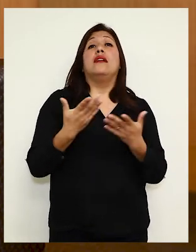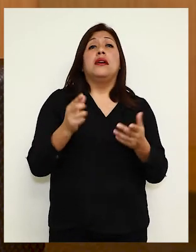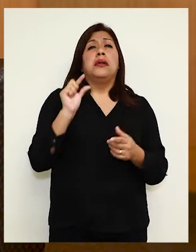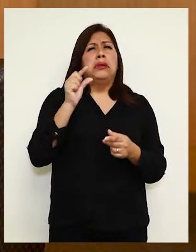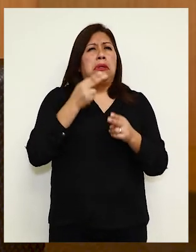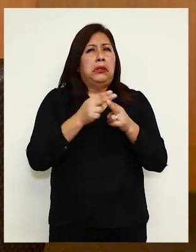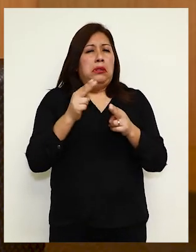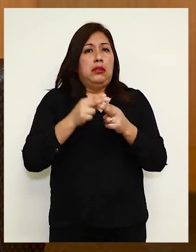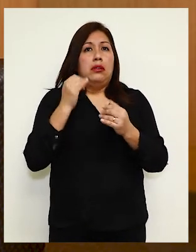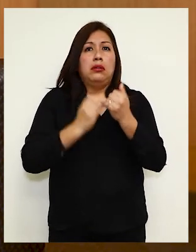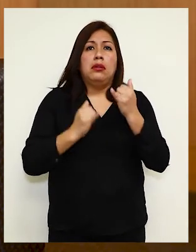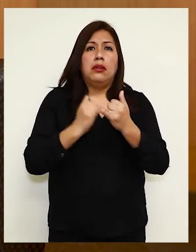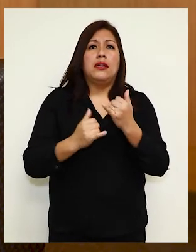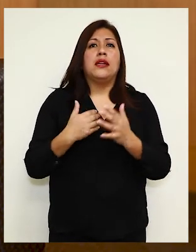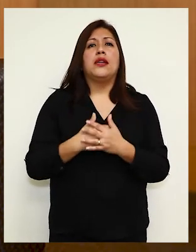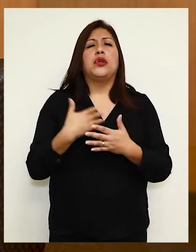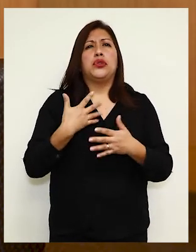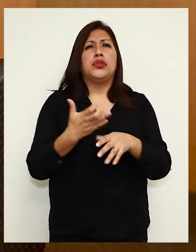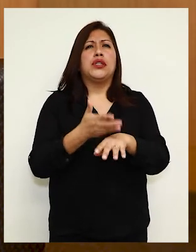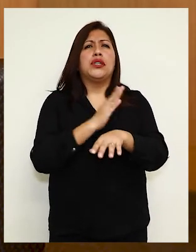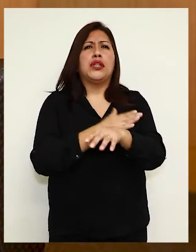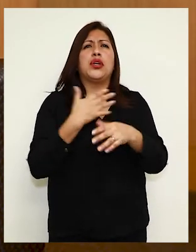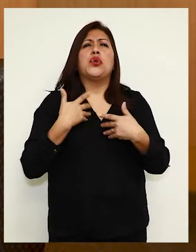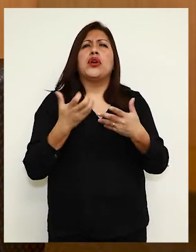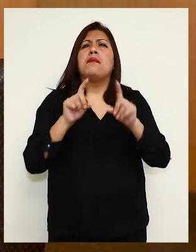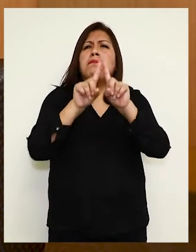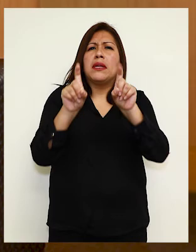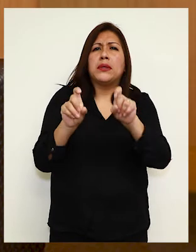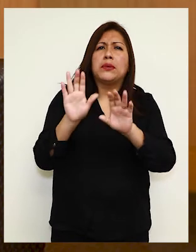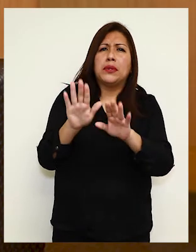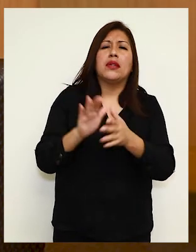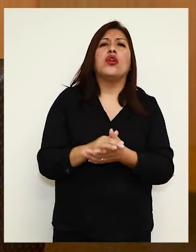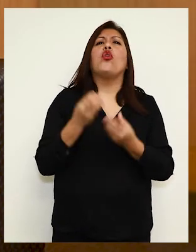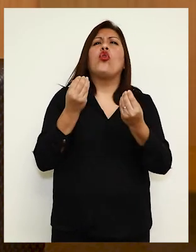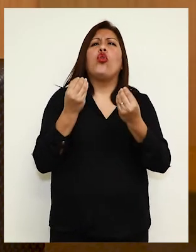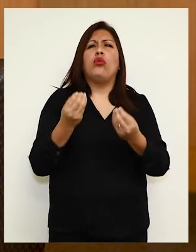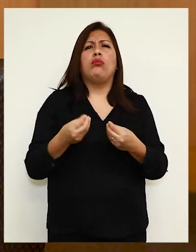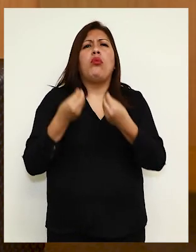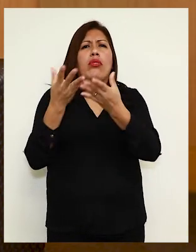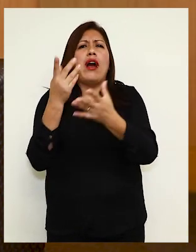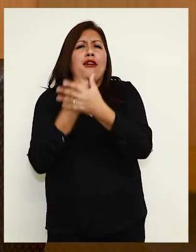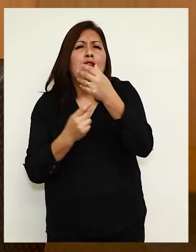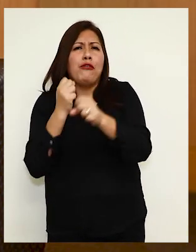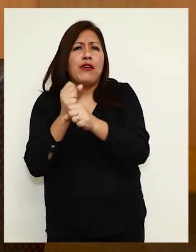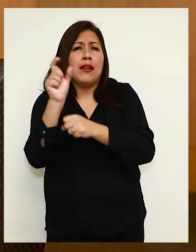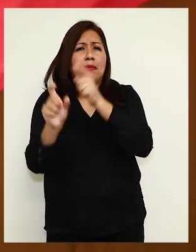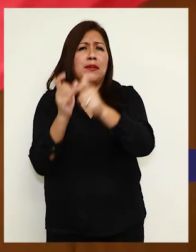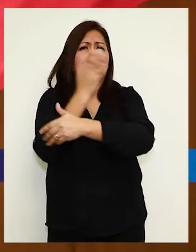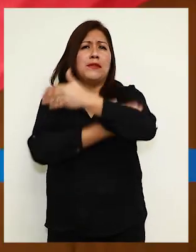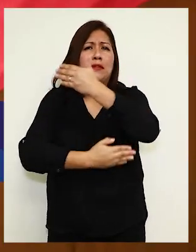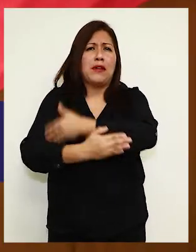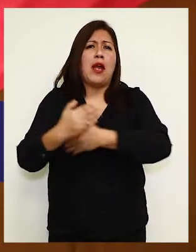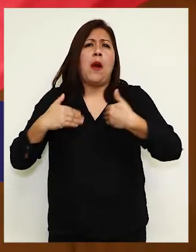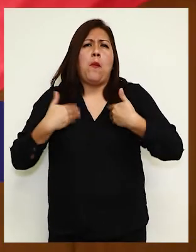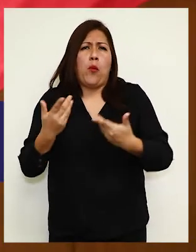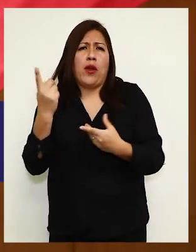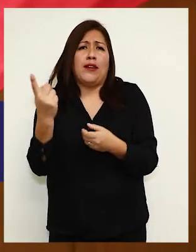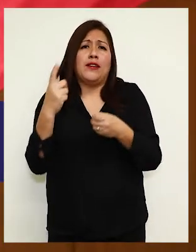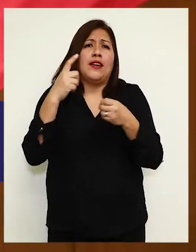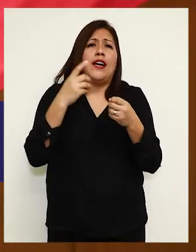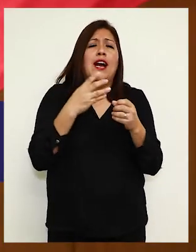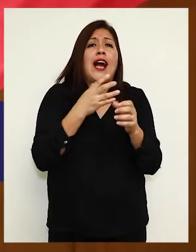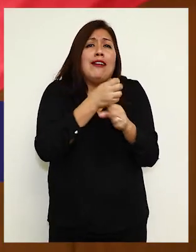sin preguntarle algo. ¿Cómo restablecer la confianza de las personas con discapacidad para la institución? Sea breve, por favor. Lo que tenemos que